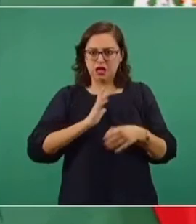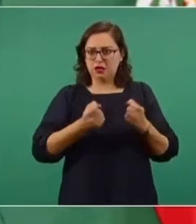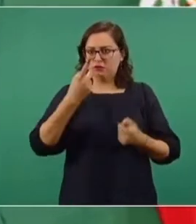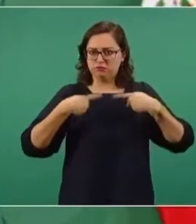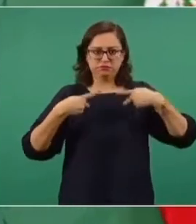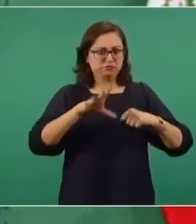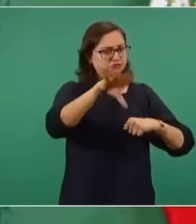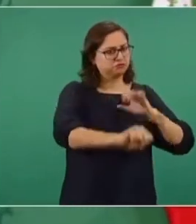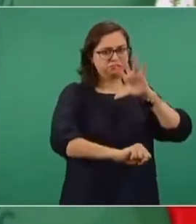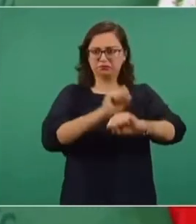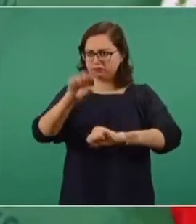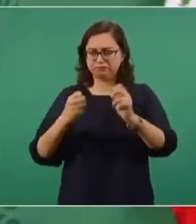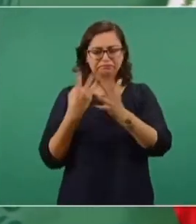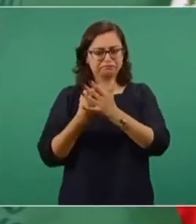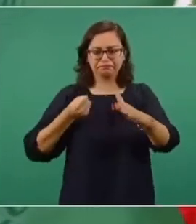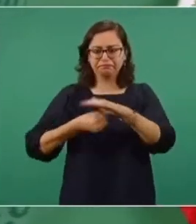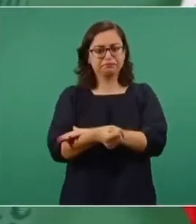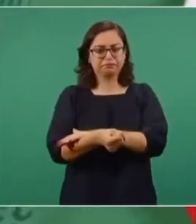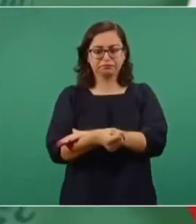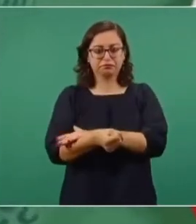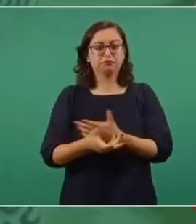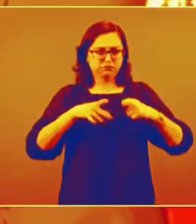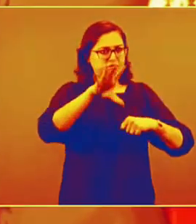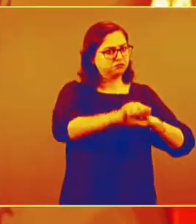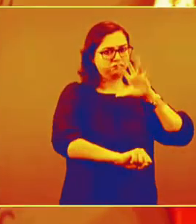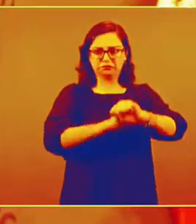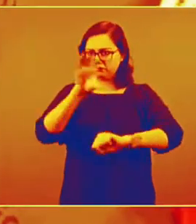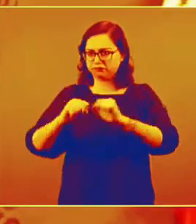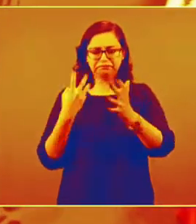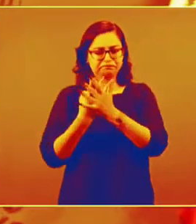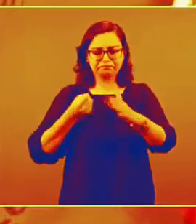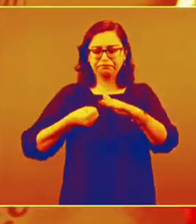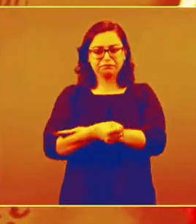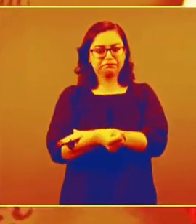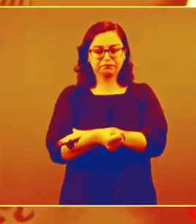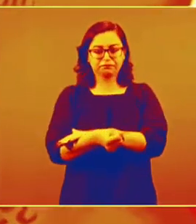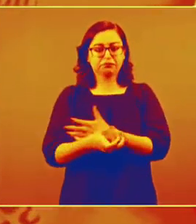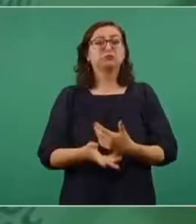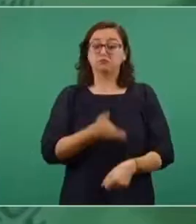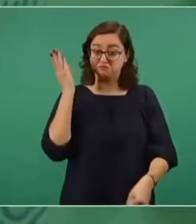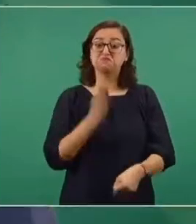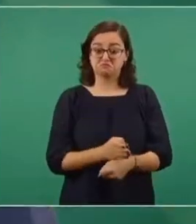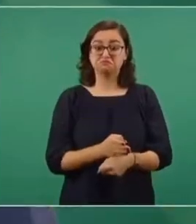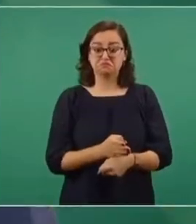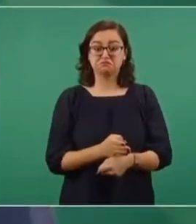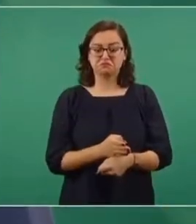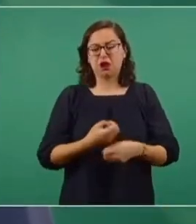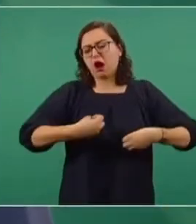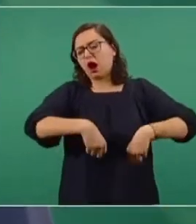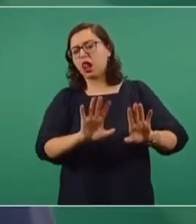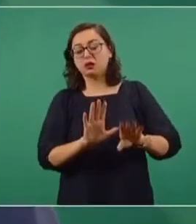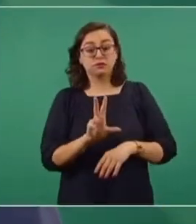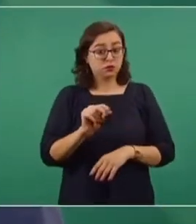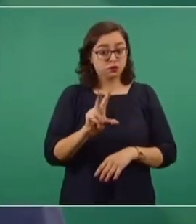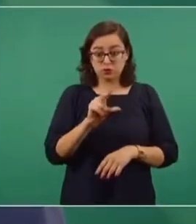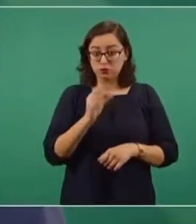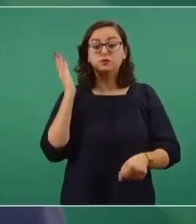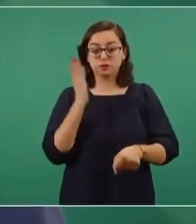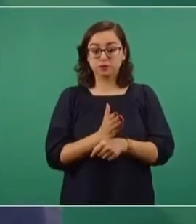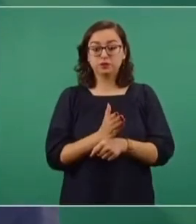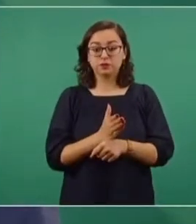y no quedó impune, y no quedó impune ese horrendo crimen,